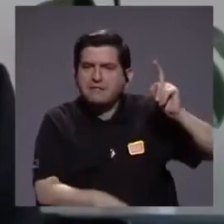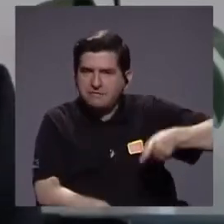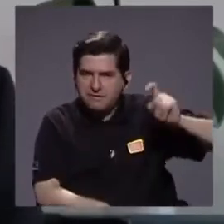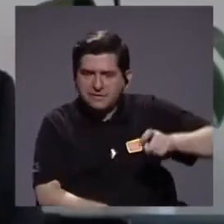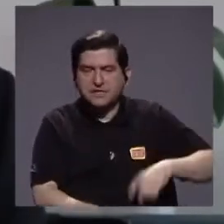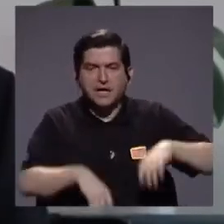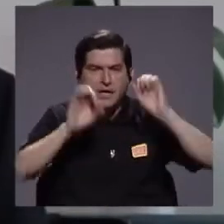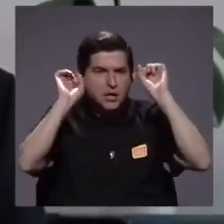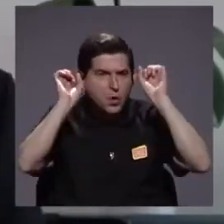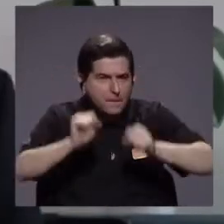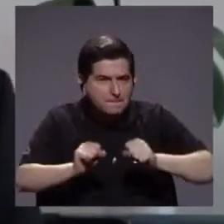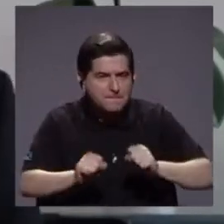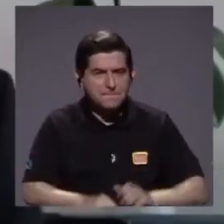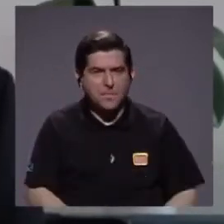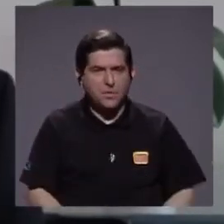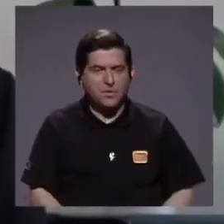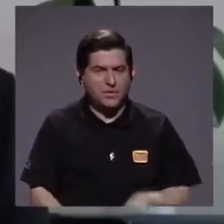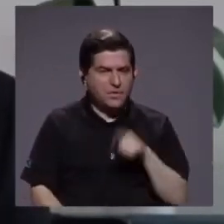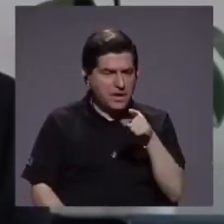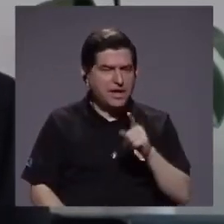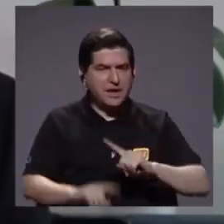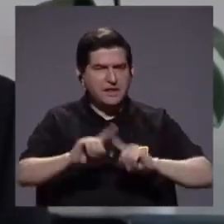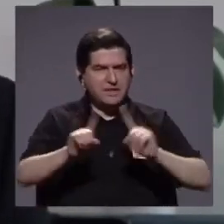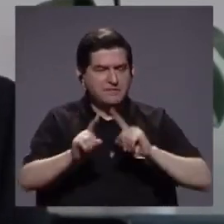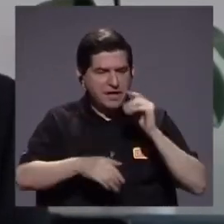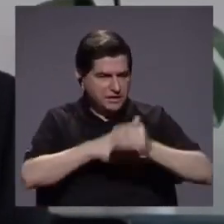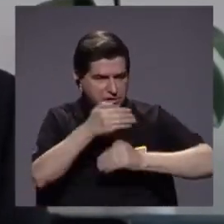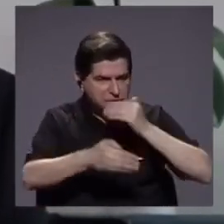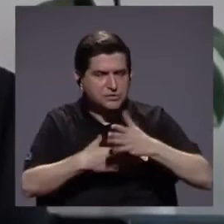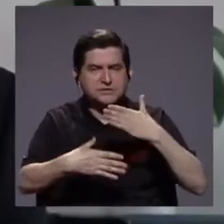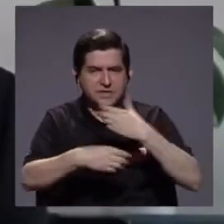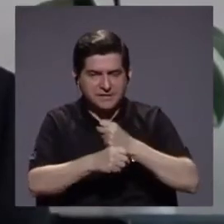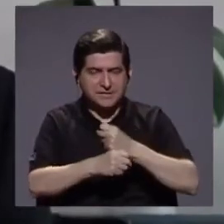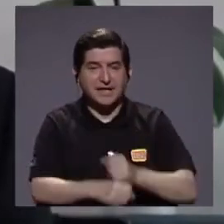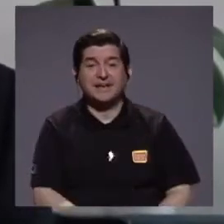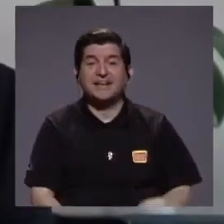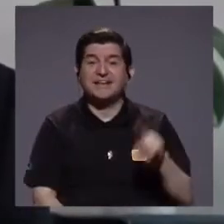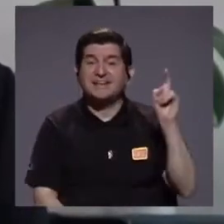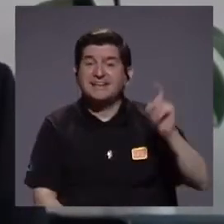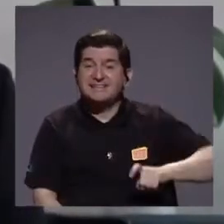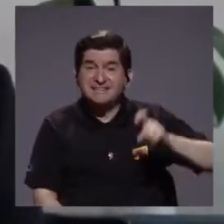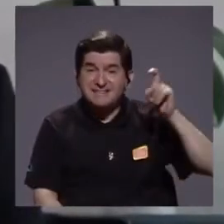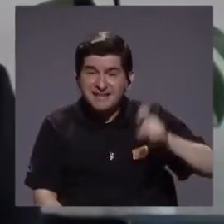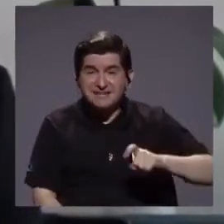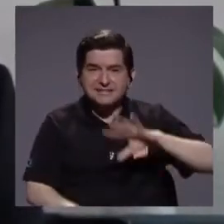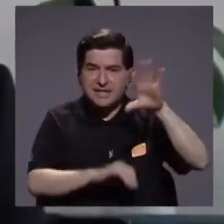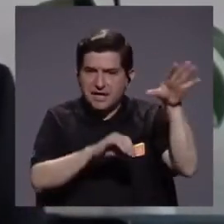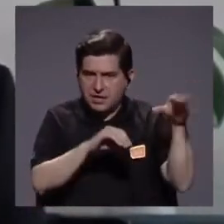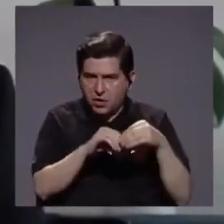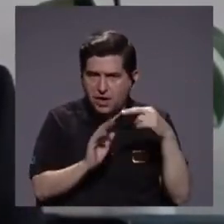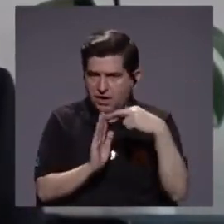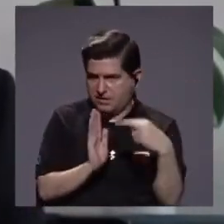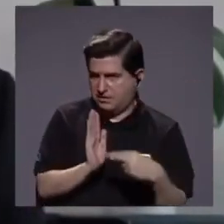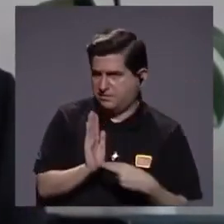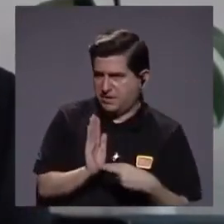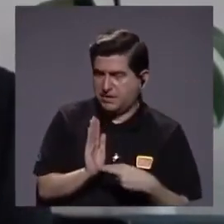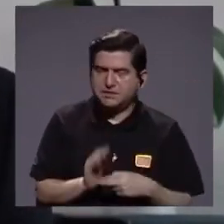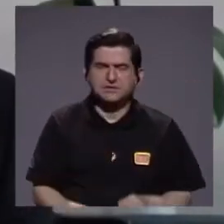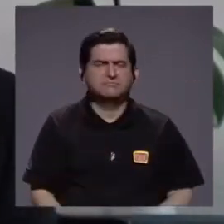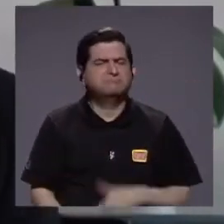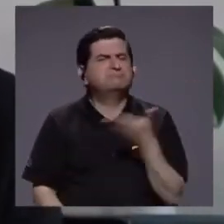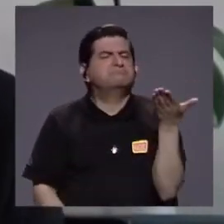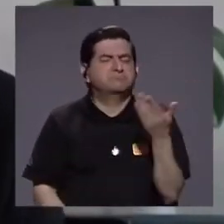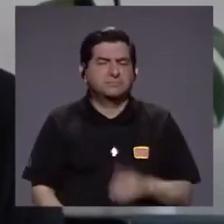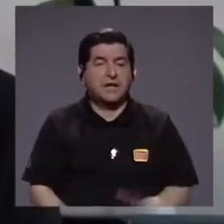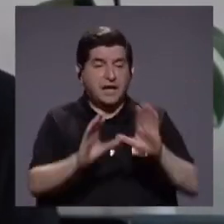necesarias para poder llevar a cabo los debidos procesos. Necesitamos, además de ese reglamento, dotar